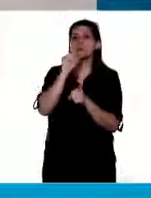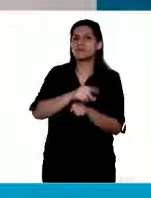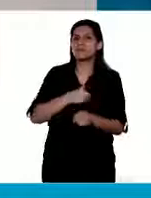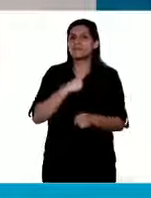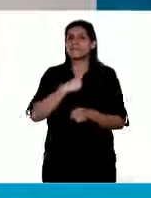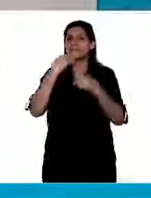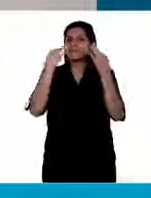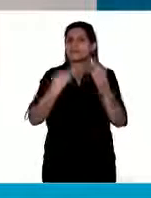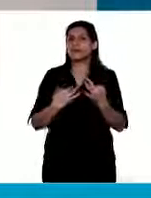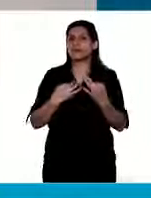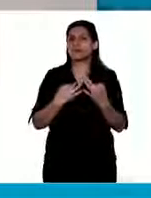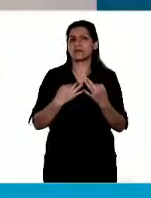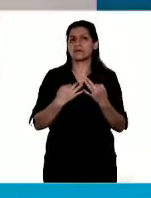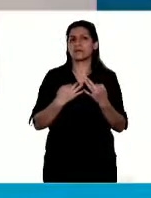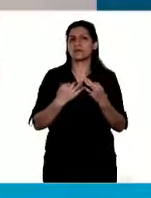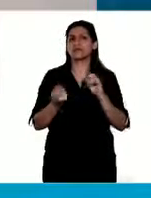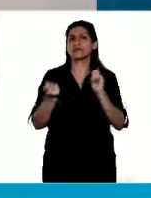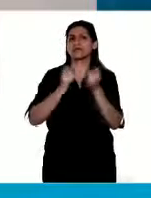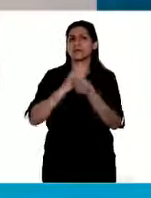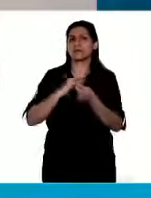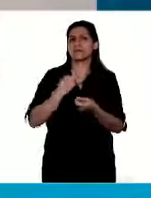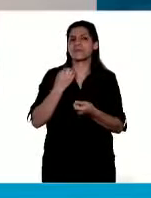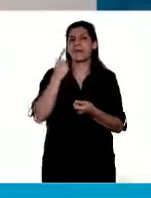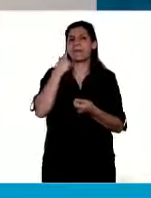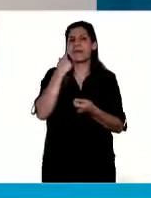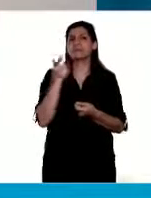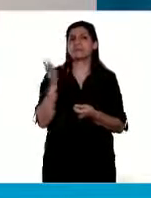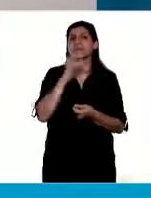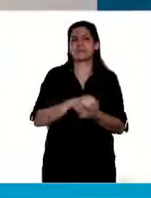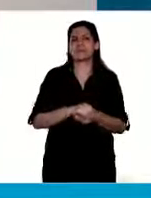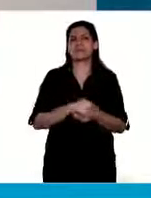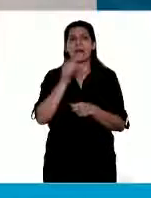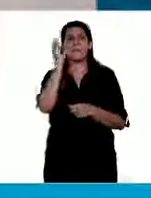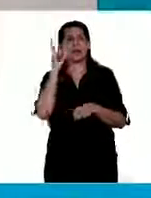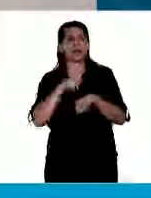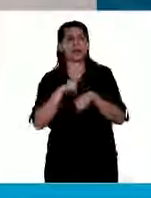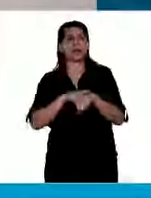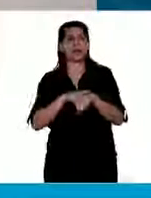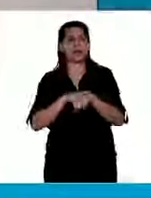dignificar el modo de vida que eligieron para vivir. Perdone, presidente, por el tiempo, nada más que eso.